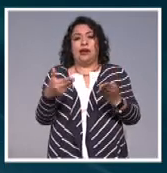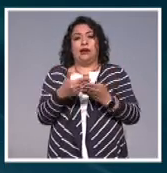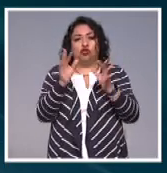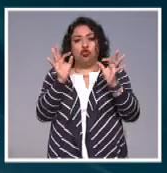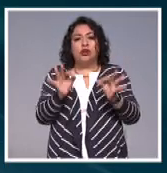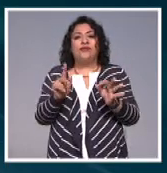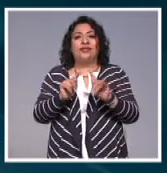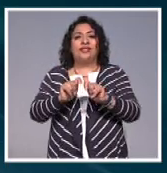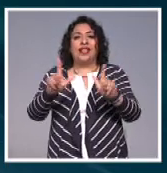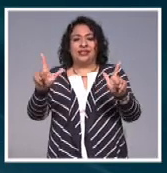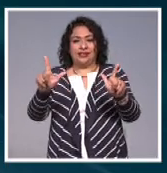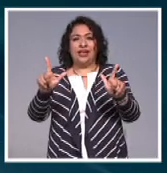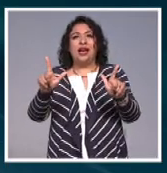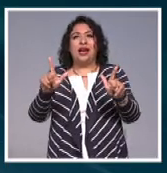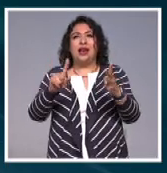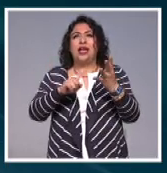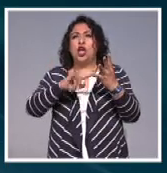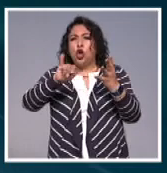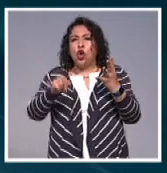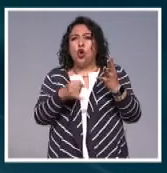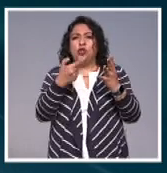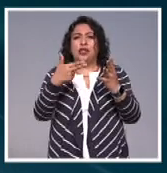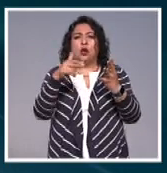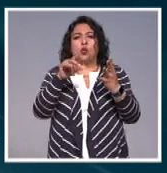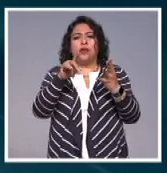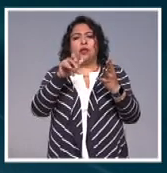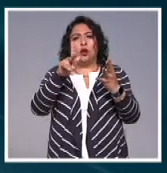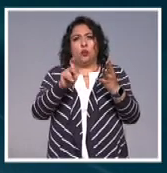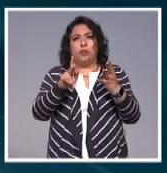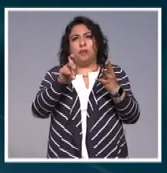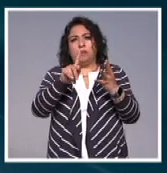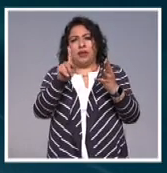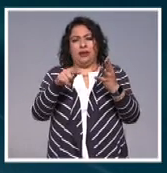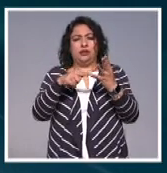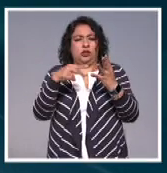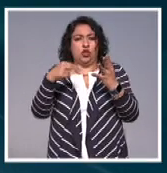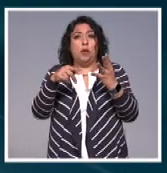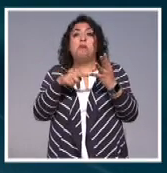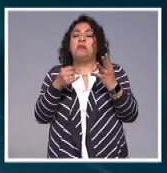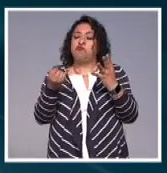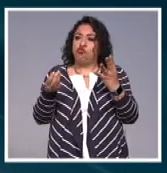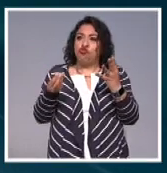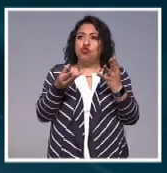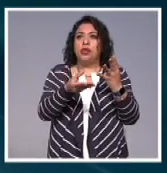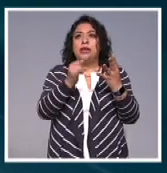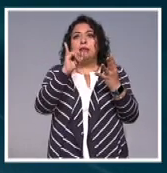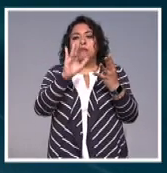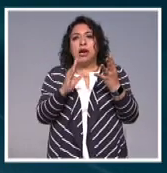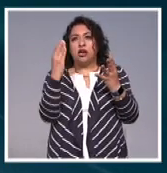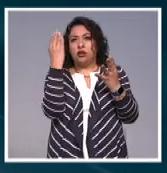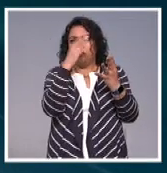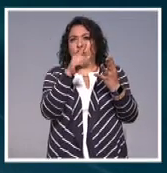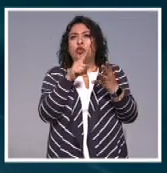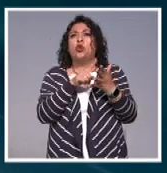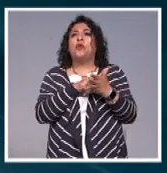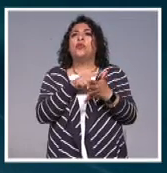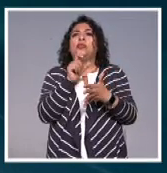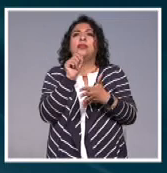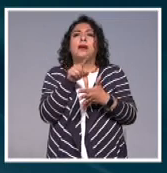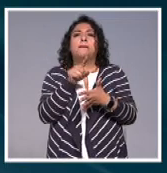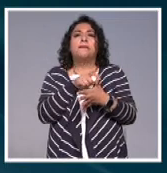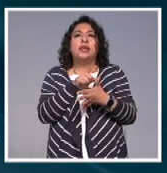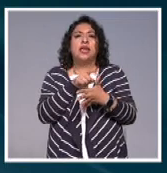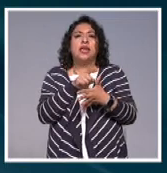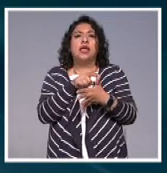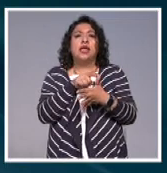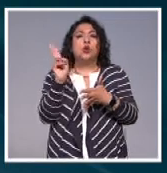tlaxcalteca, J. Guadalupe Pérez, que también aportó imágenes. También tenemos imágenes